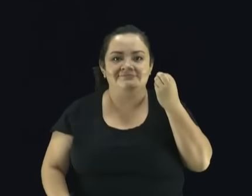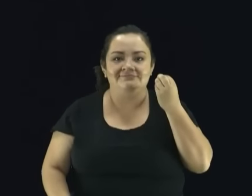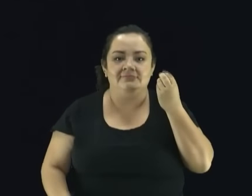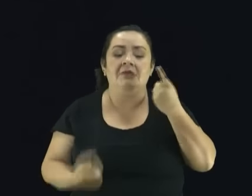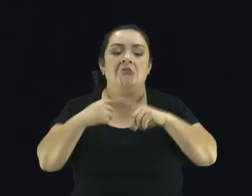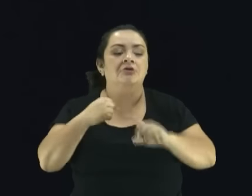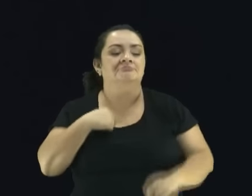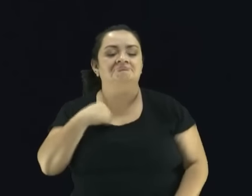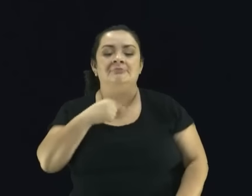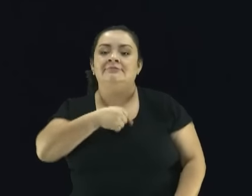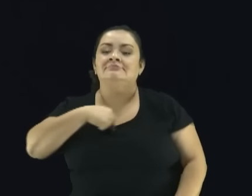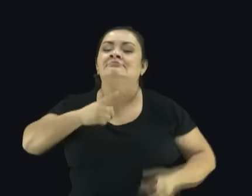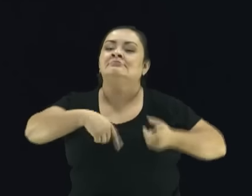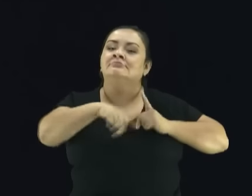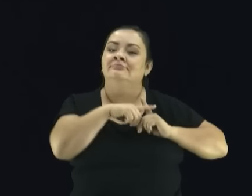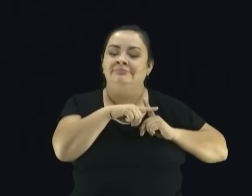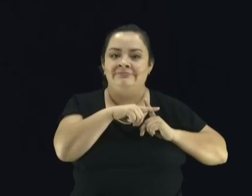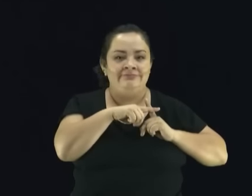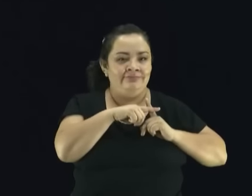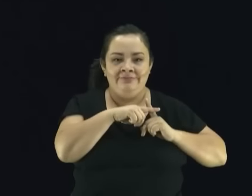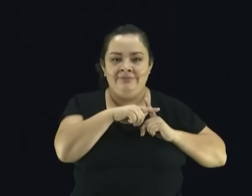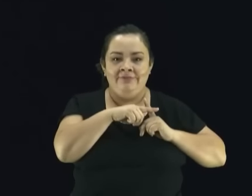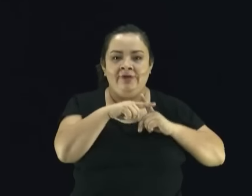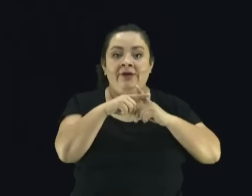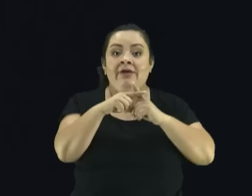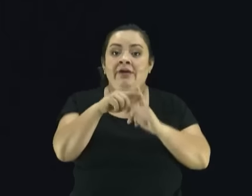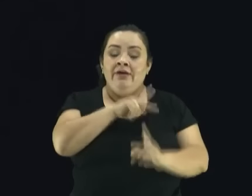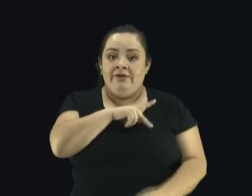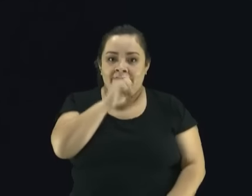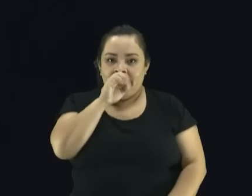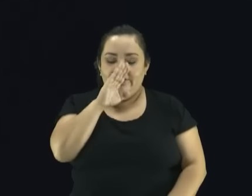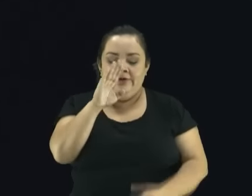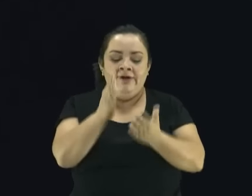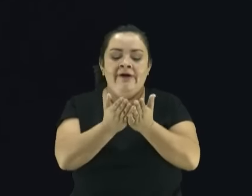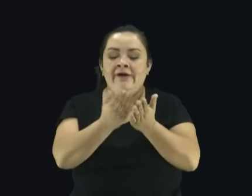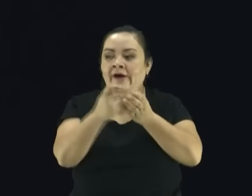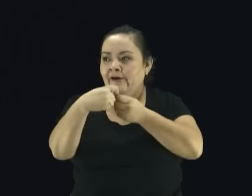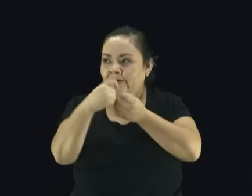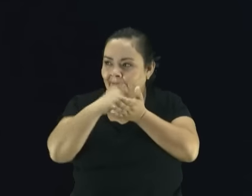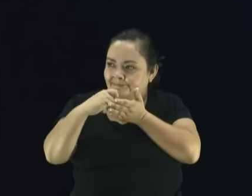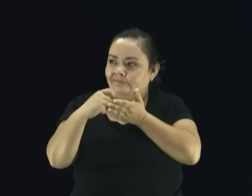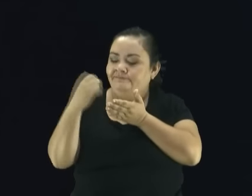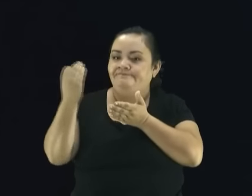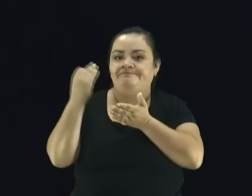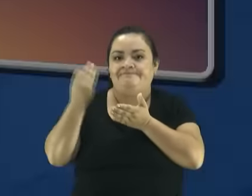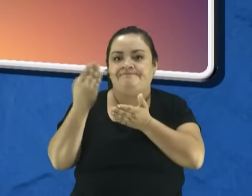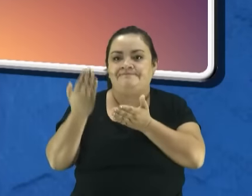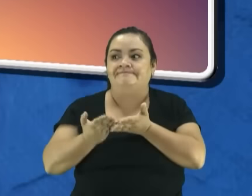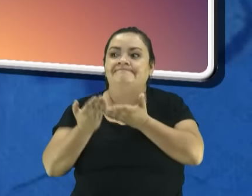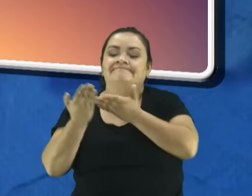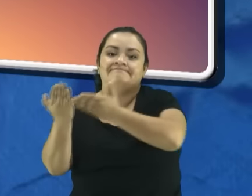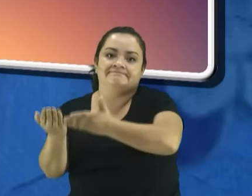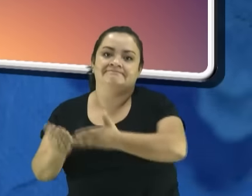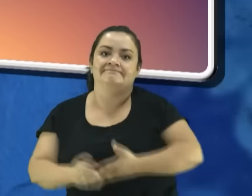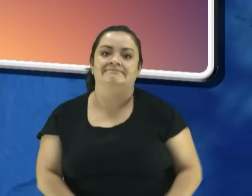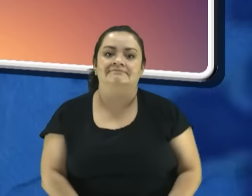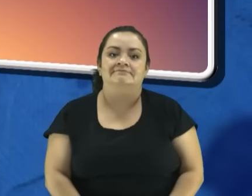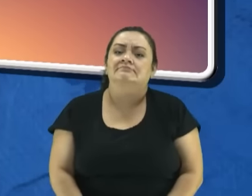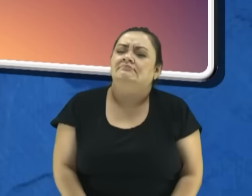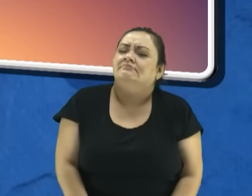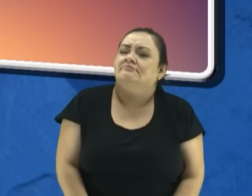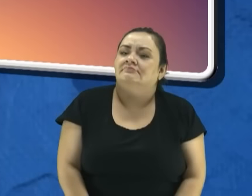cristianos palabra fiel y digna de ser recibida por todos y cuál era la